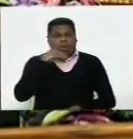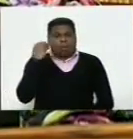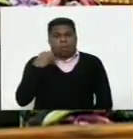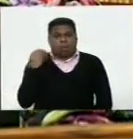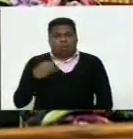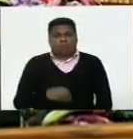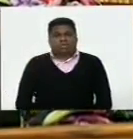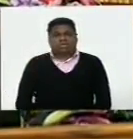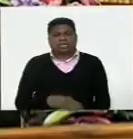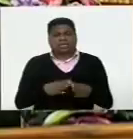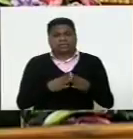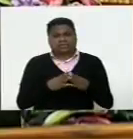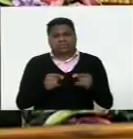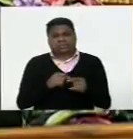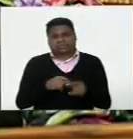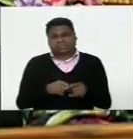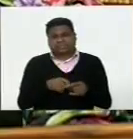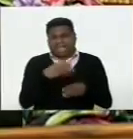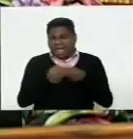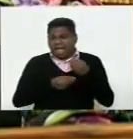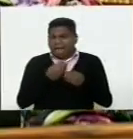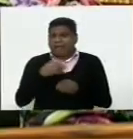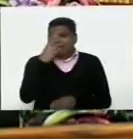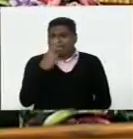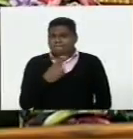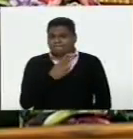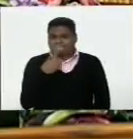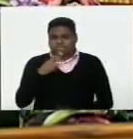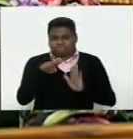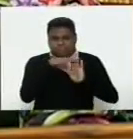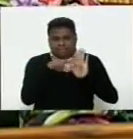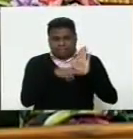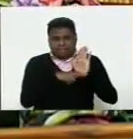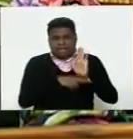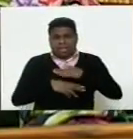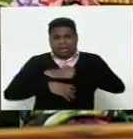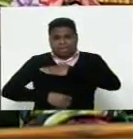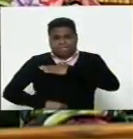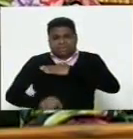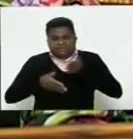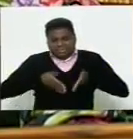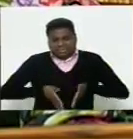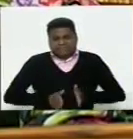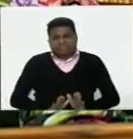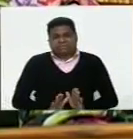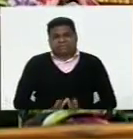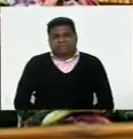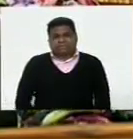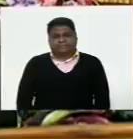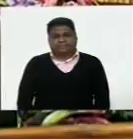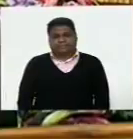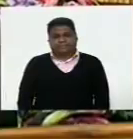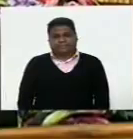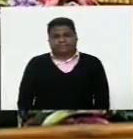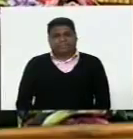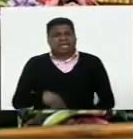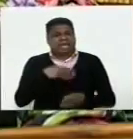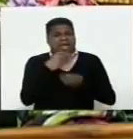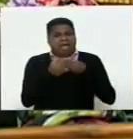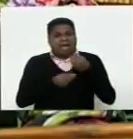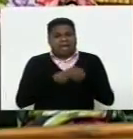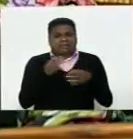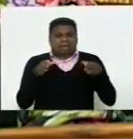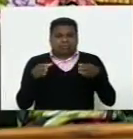en el cumplimiento de las políticas y planes en materia de parto y el nacimiento humanizado, creará